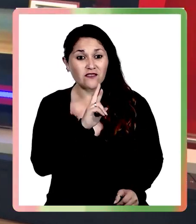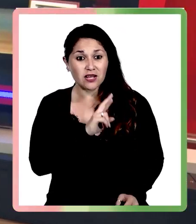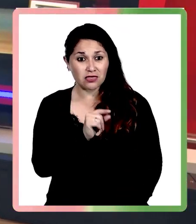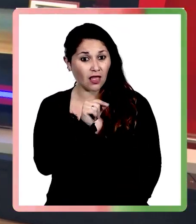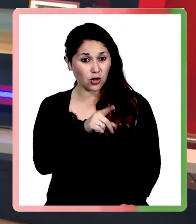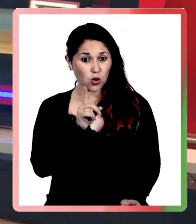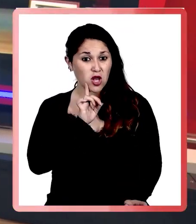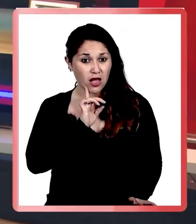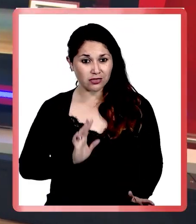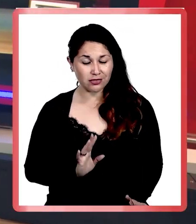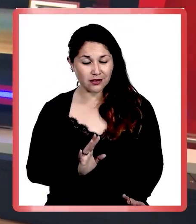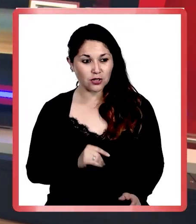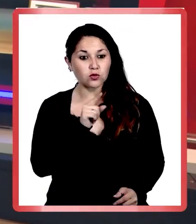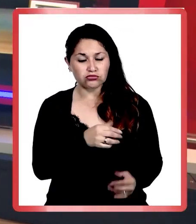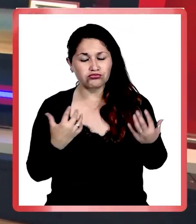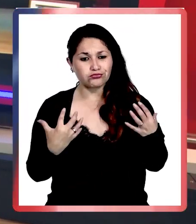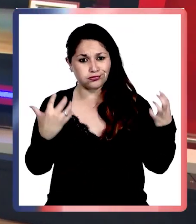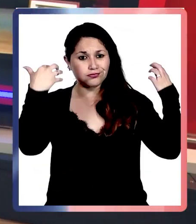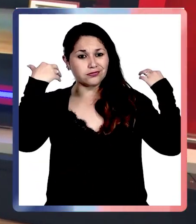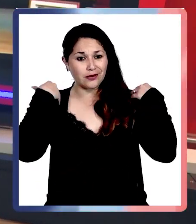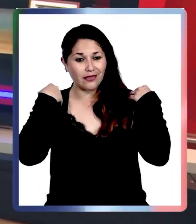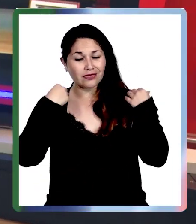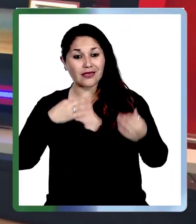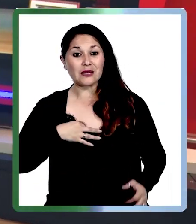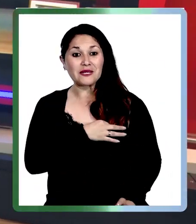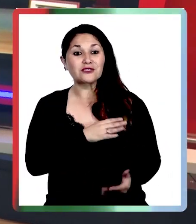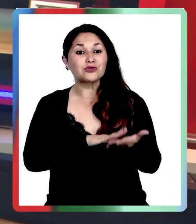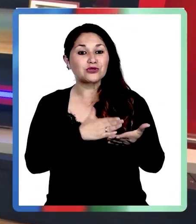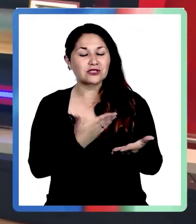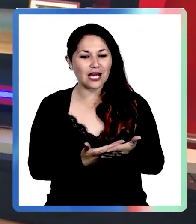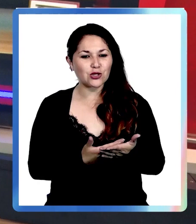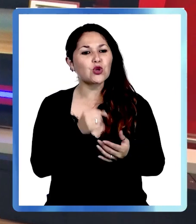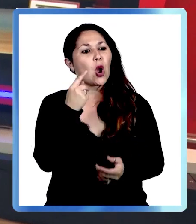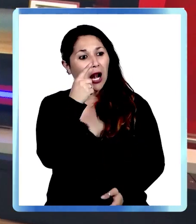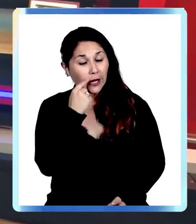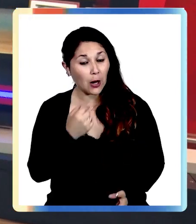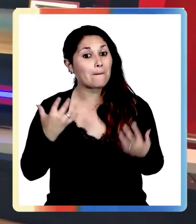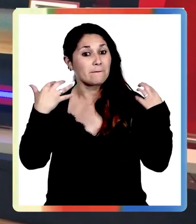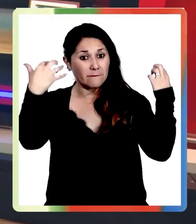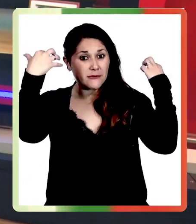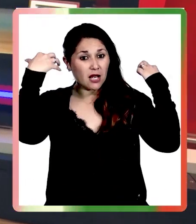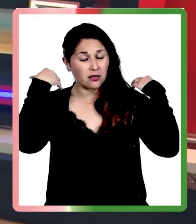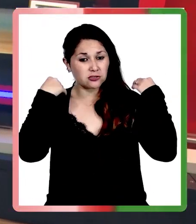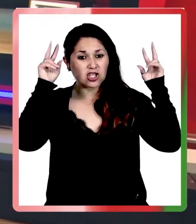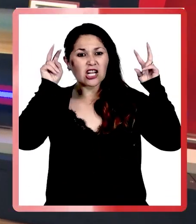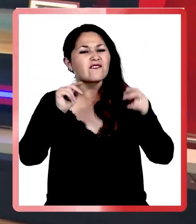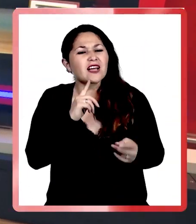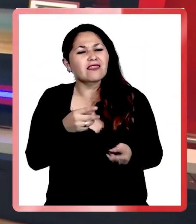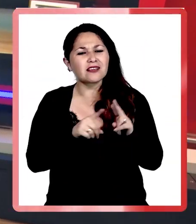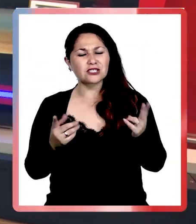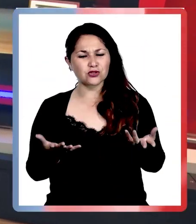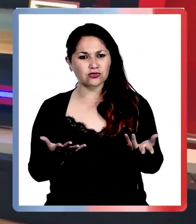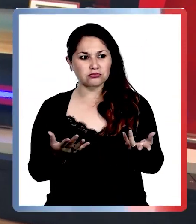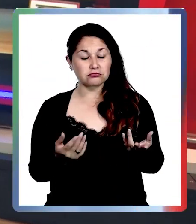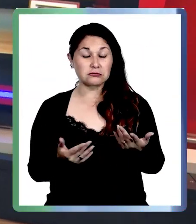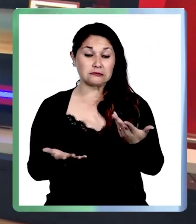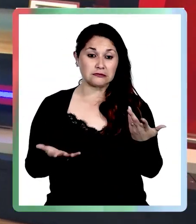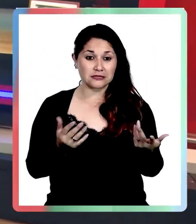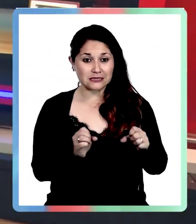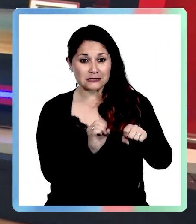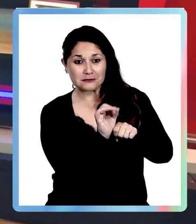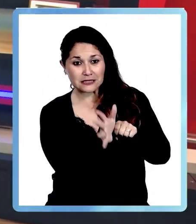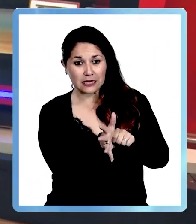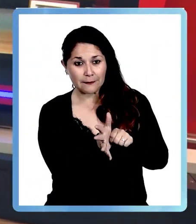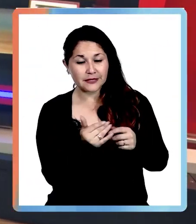doctor París? Porque estuvo a cargo del Ministerio de Salud como el hombre encargado de estas materias, ¿y qué hizo? Y algunos dirán, bueno, pero ¿y